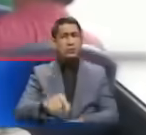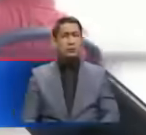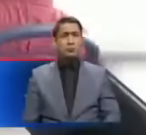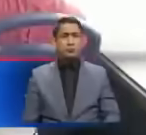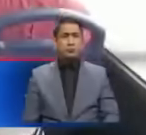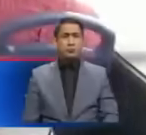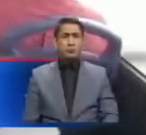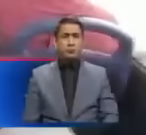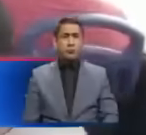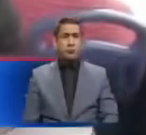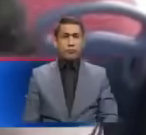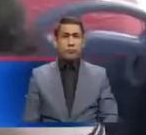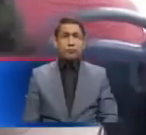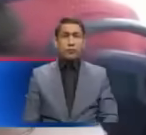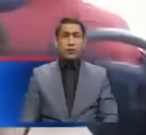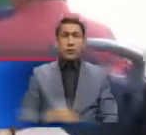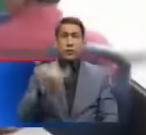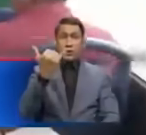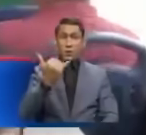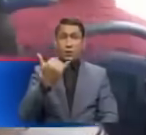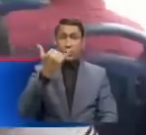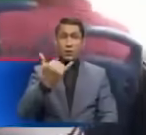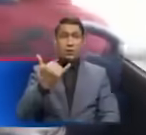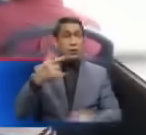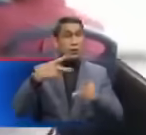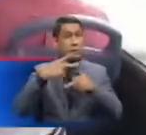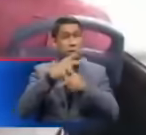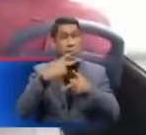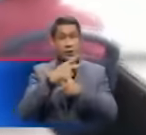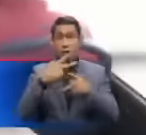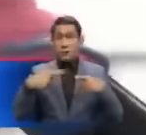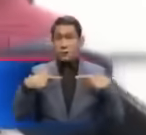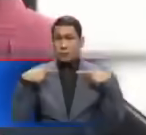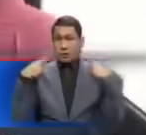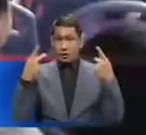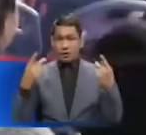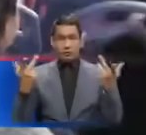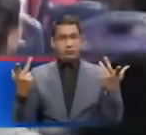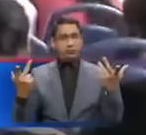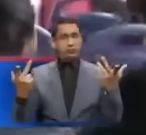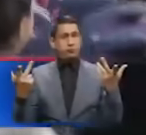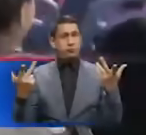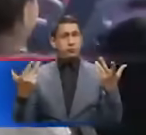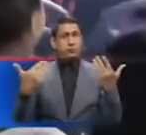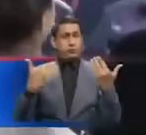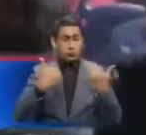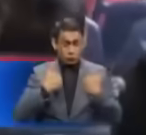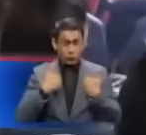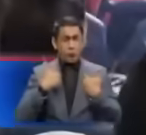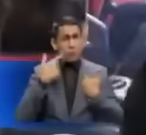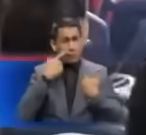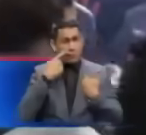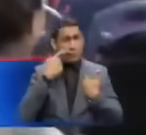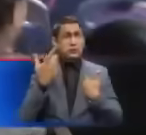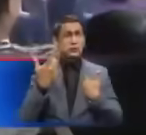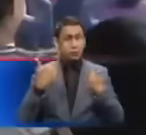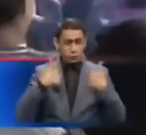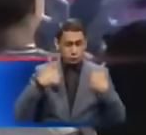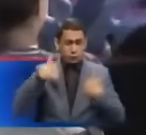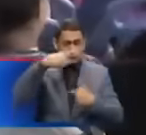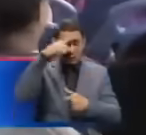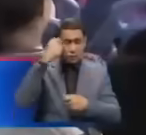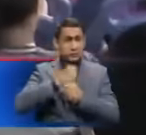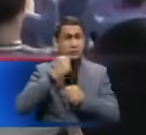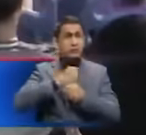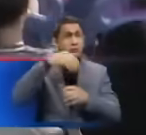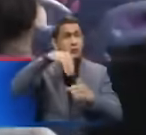ganarse la vida porque estamos en una situación tan difícil que no podemos hacer ningún mal. Mira, yo como padre de familia de esta manera me gano la vida, pero